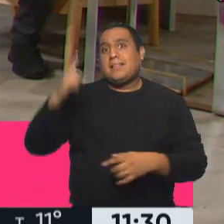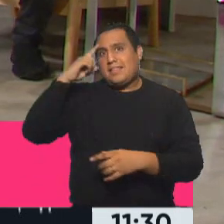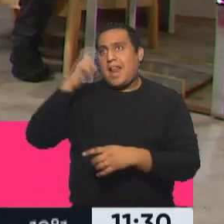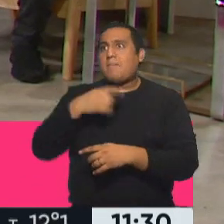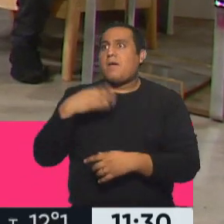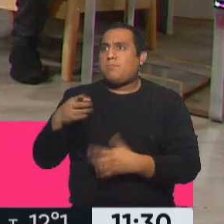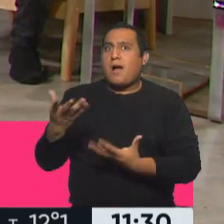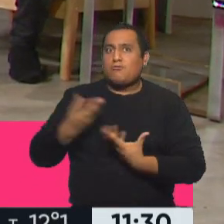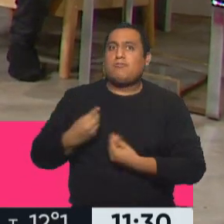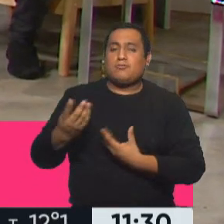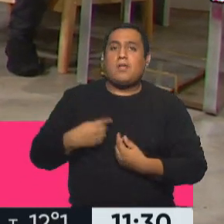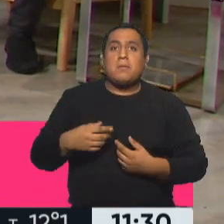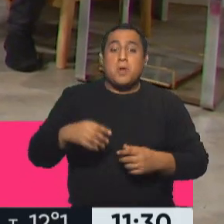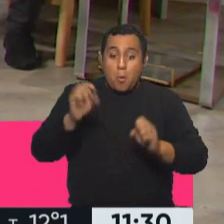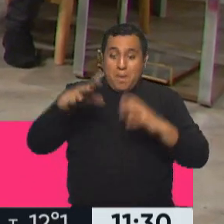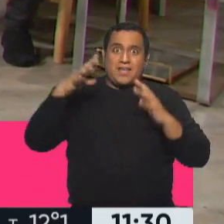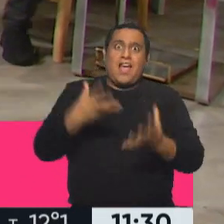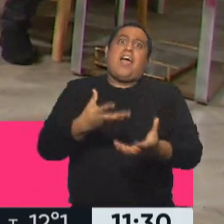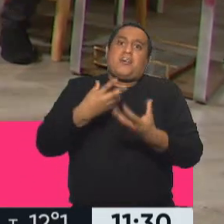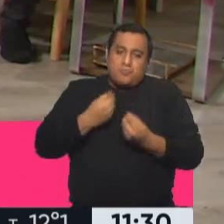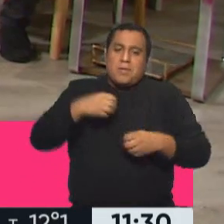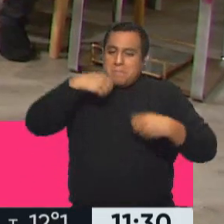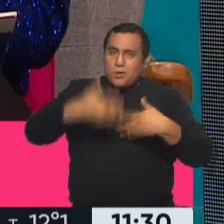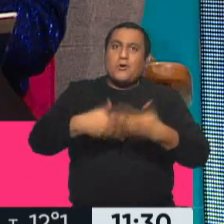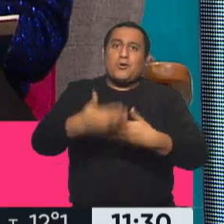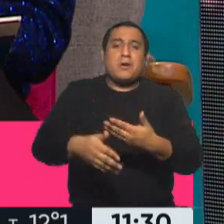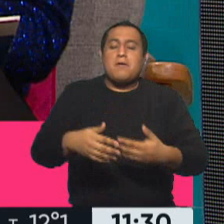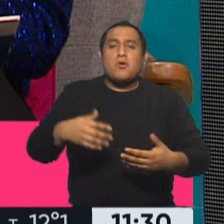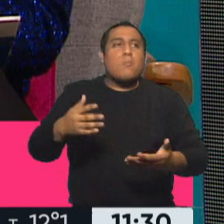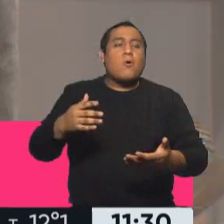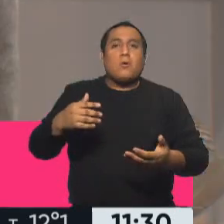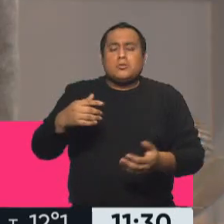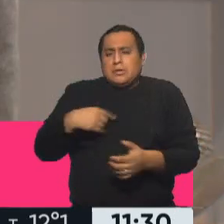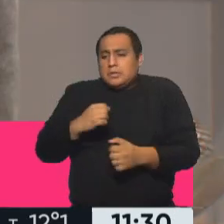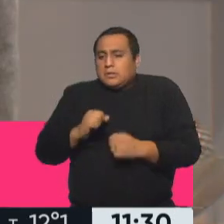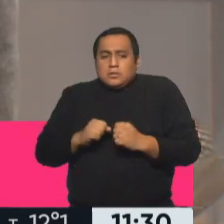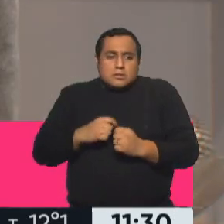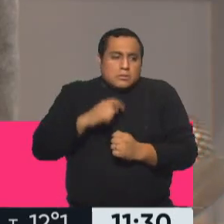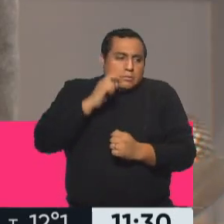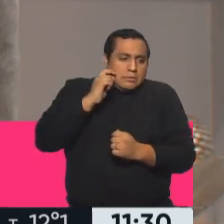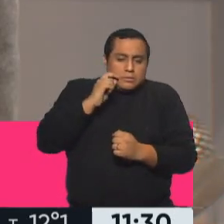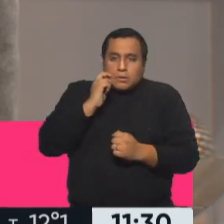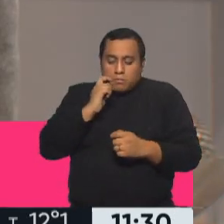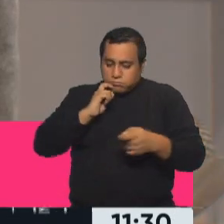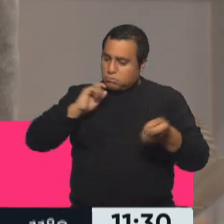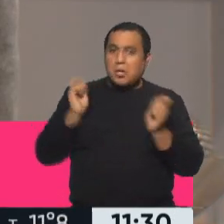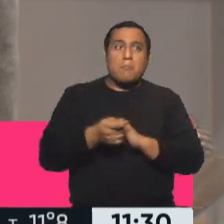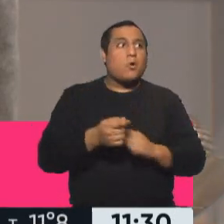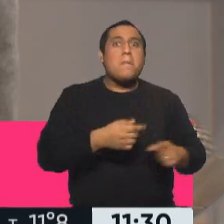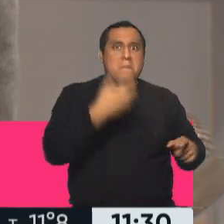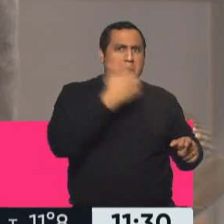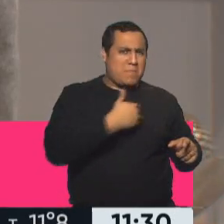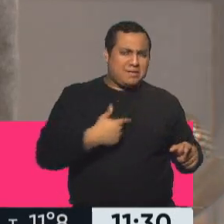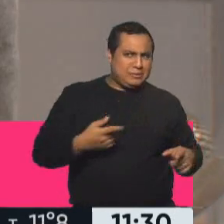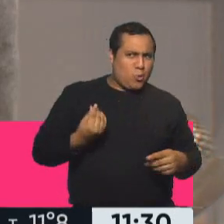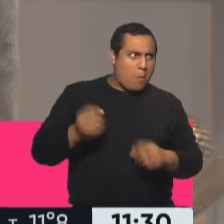sea, pero la magia fue una gran terapia para mí. Eso te iba a decir. Me cambió esa cosa de poder relacionar. Es decir, mis viejos decían, ¿cómo va a ser?